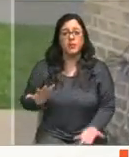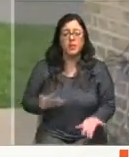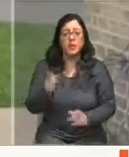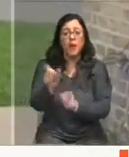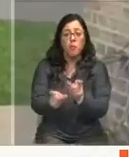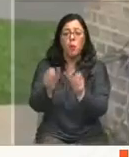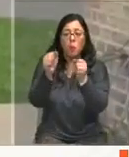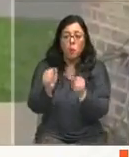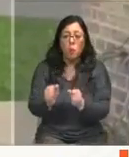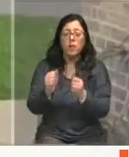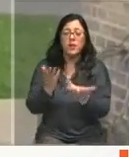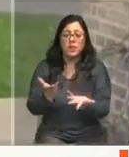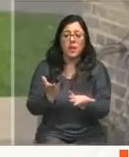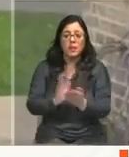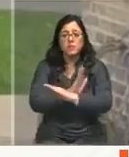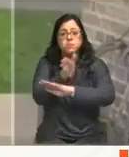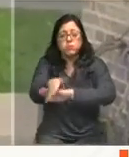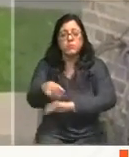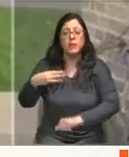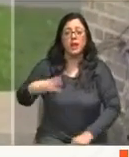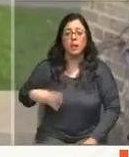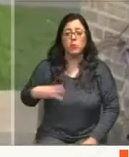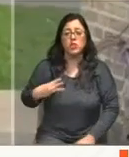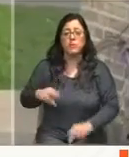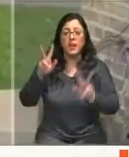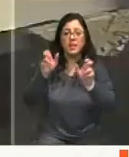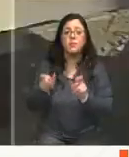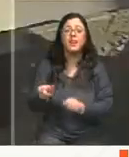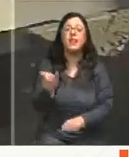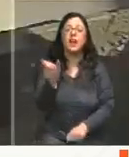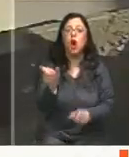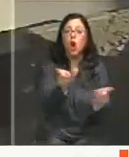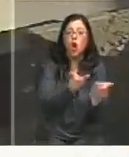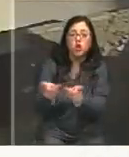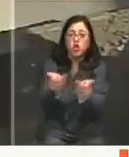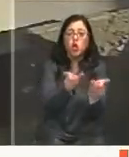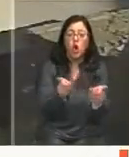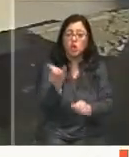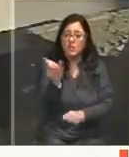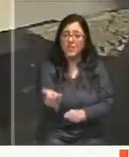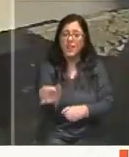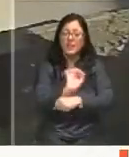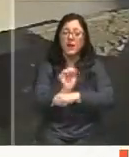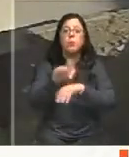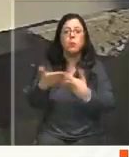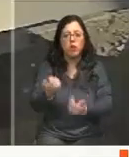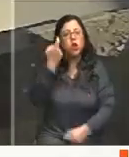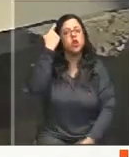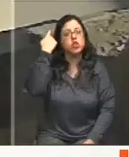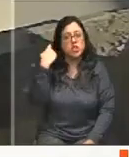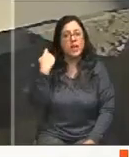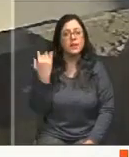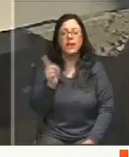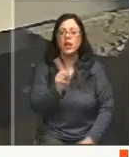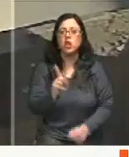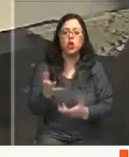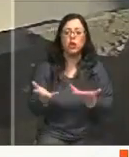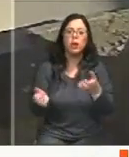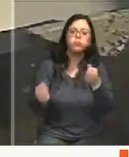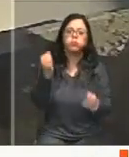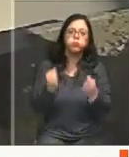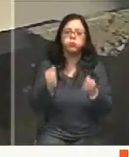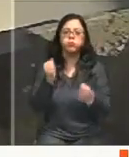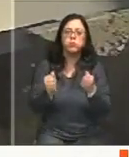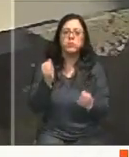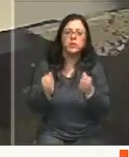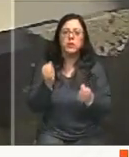puedan acercarse a las municipalidades al control de licencia. Por esto el llamado es a ser conscientes y no conducir si no conoce las